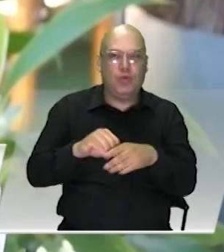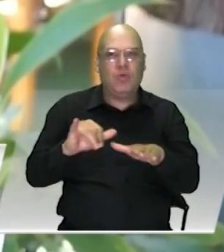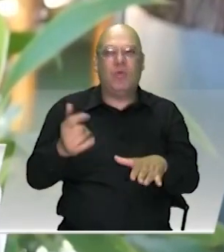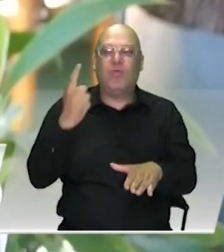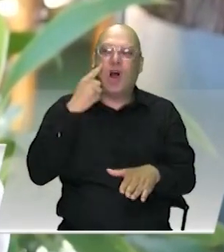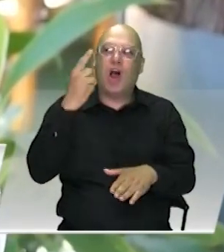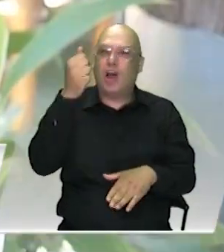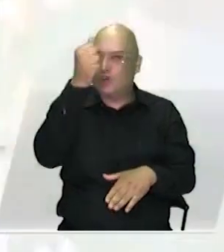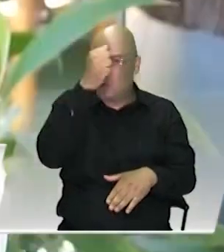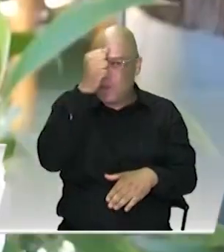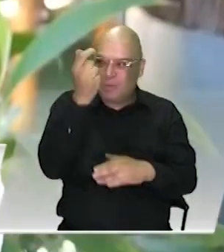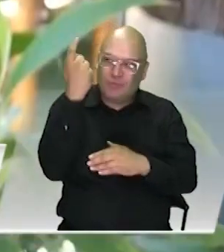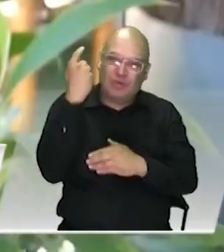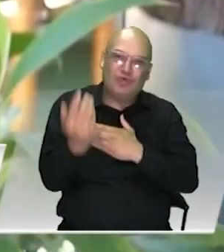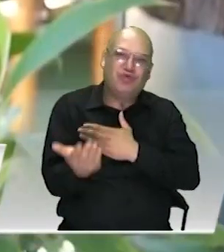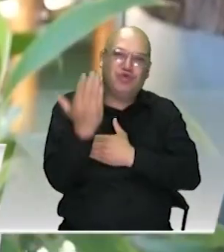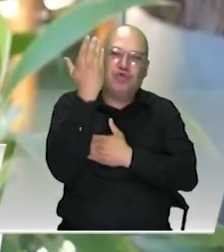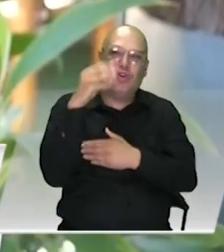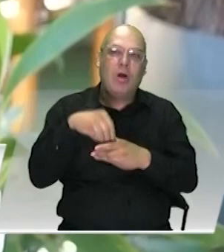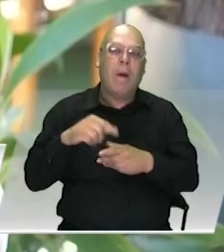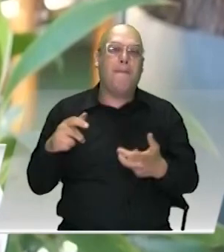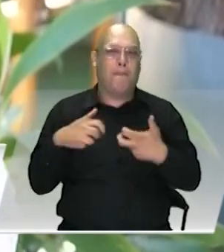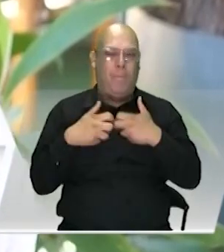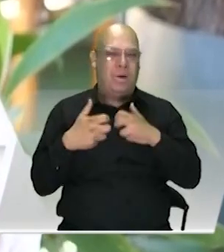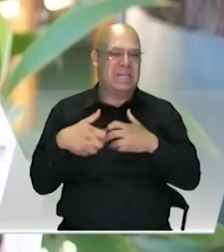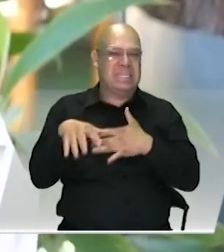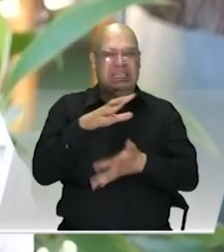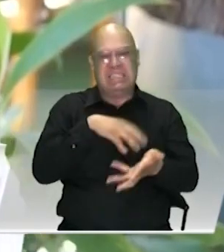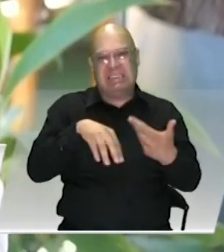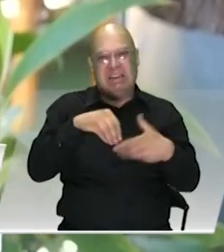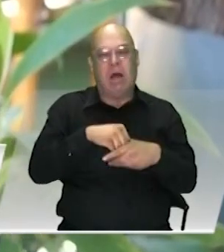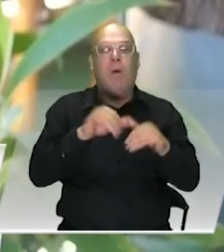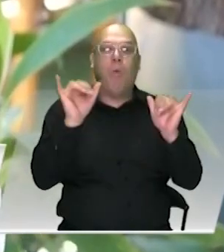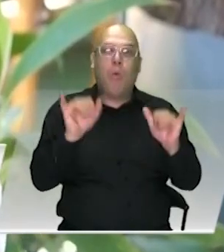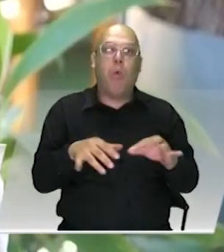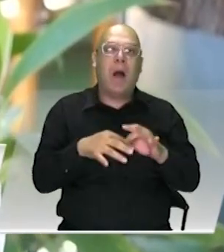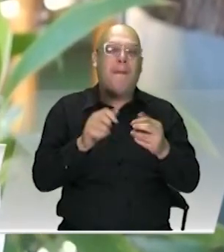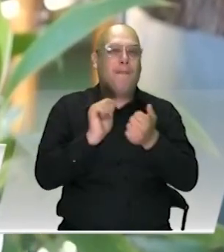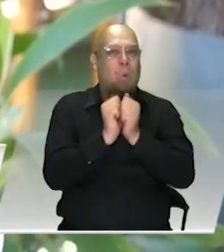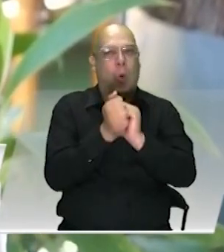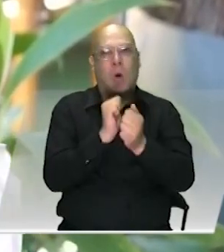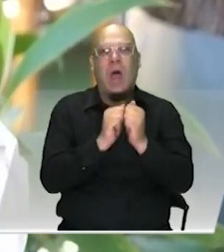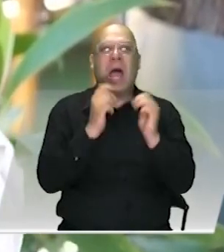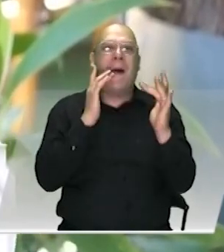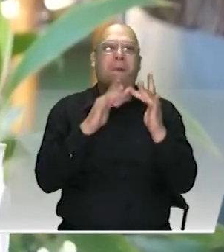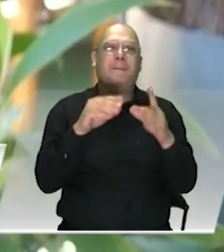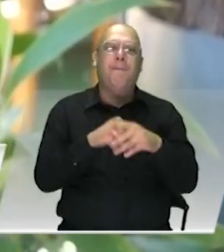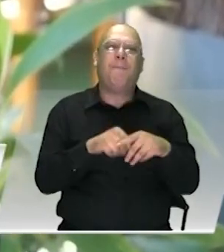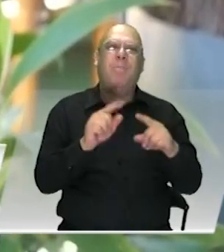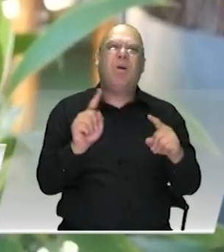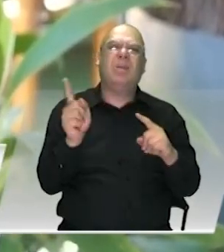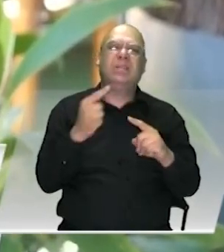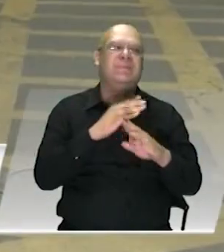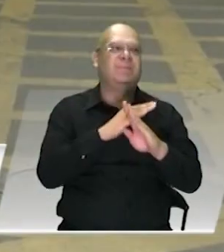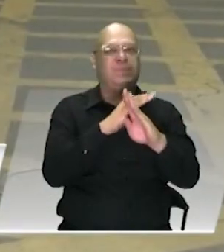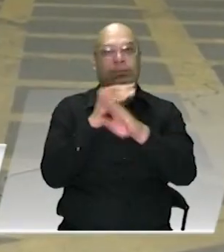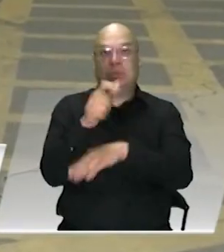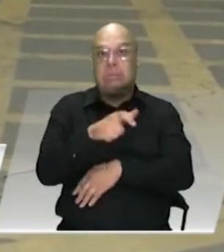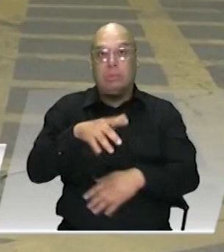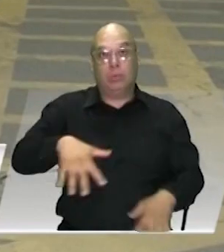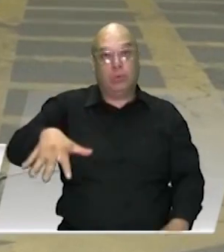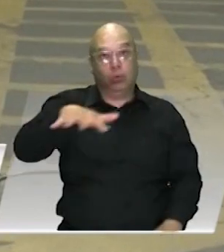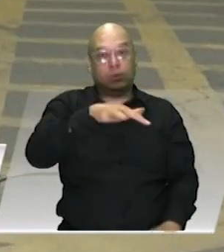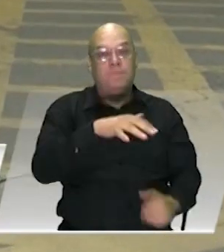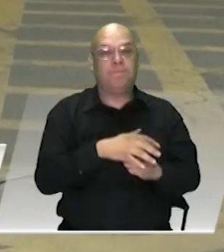de este domingo en Medellín. La gravedad de los hechos recientes trasciende lo deportivo y se convierte en un tema de seguridad pública. Una